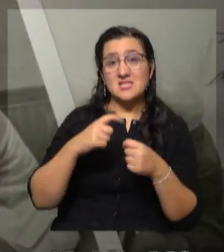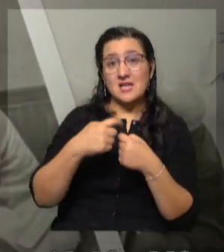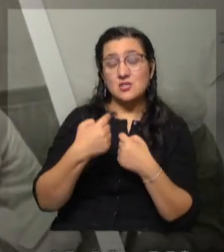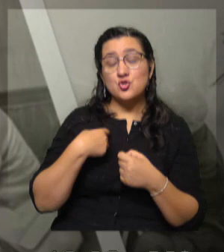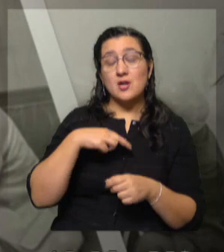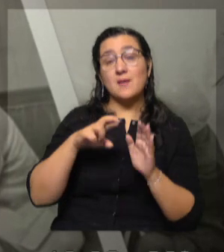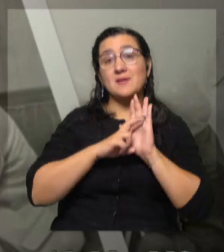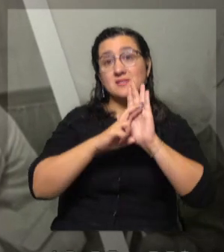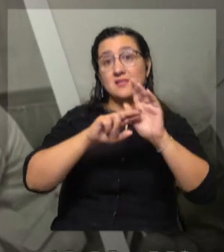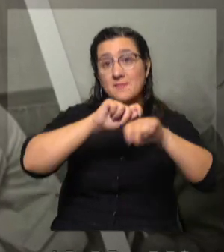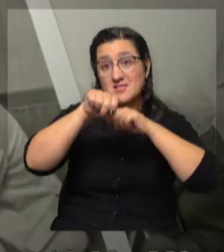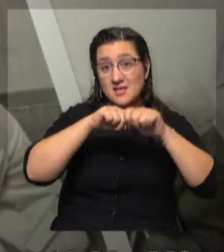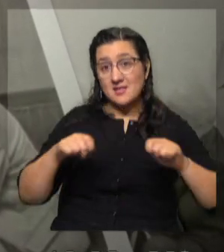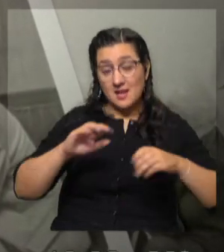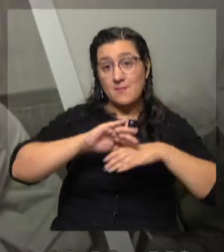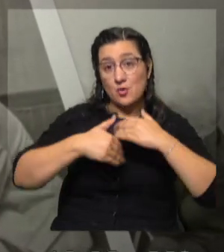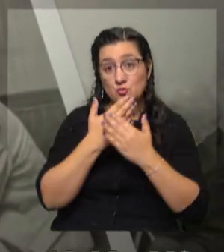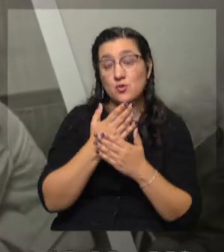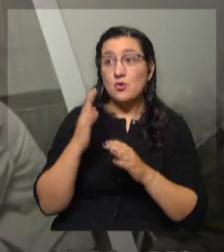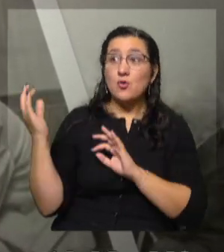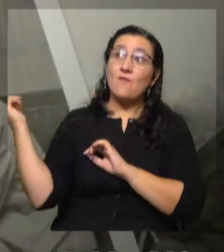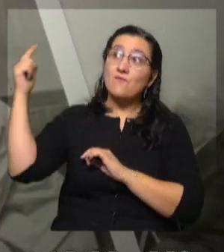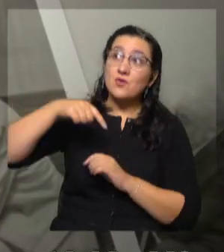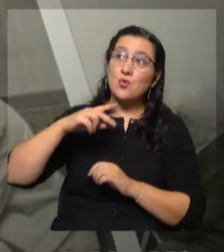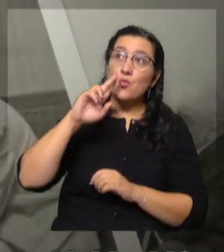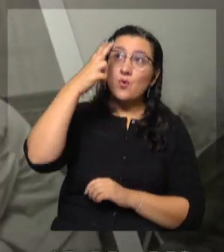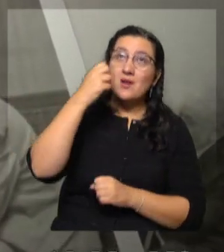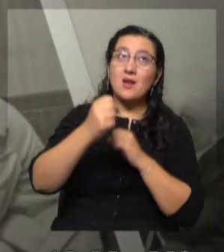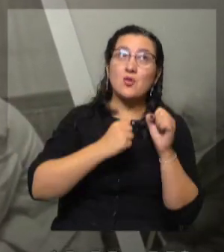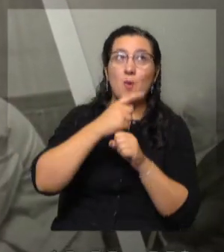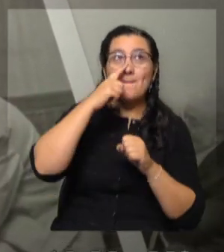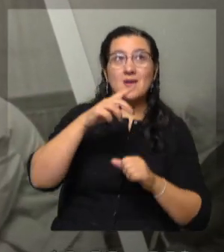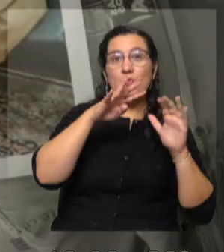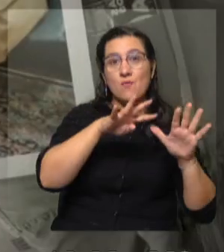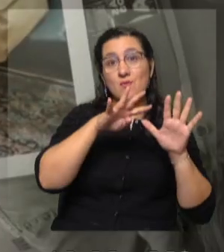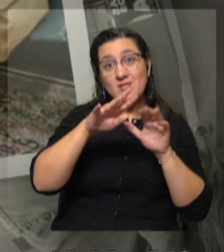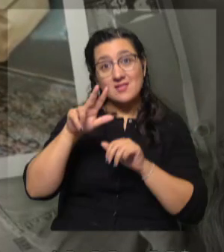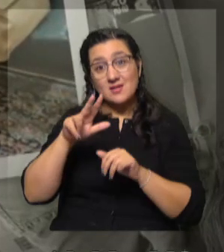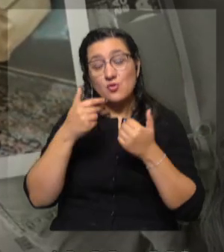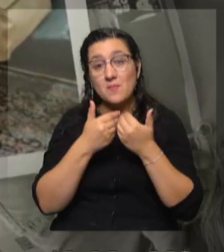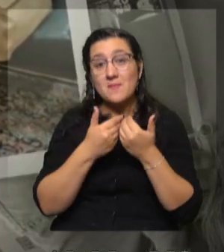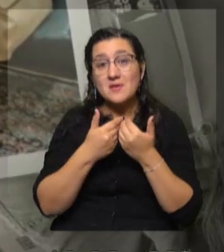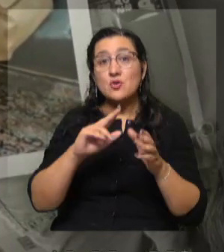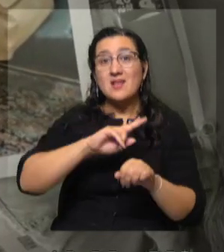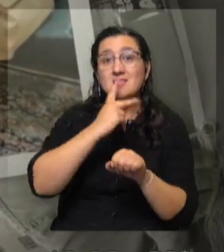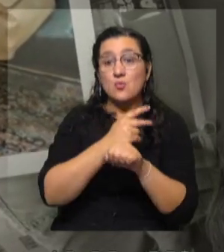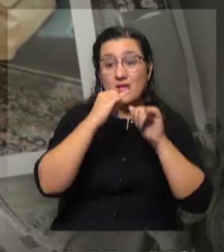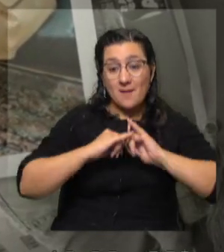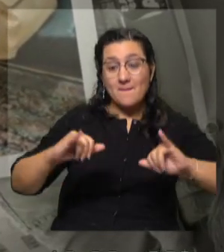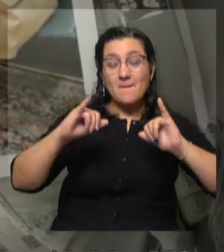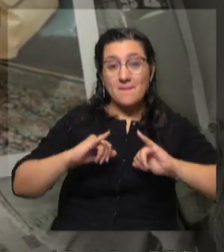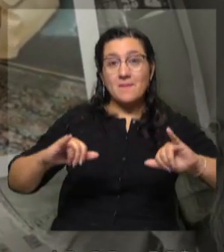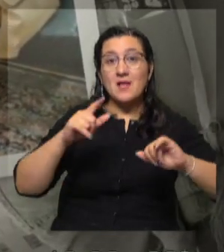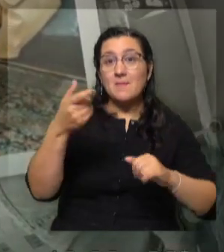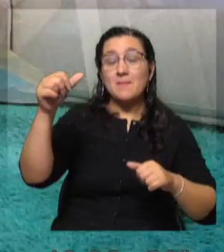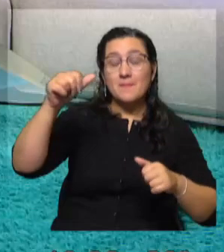del pis nt en el mercosur y cuando vino a Uruguay en el 93 cuando empieza la segunda campaña electoral de él el